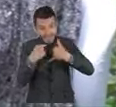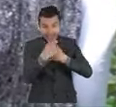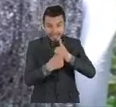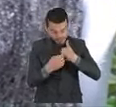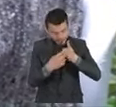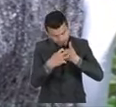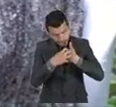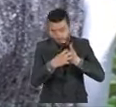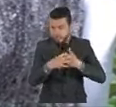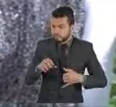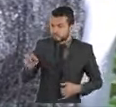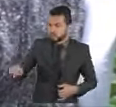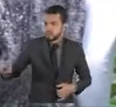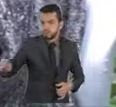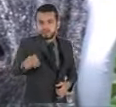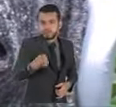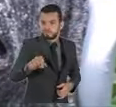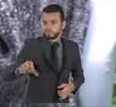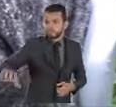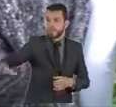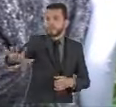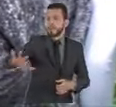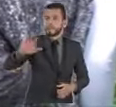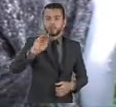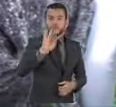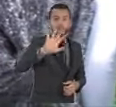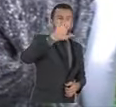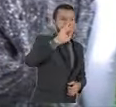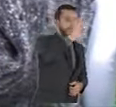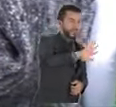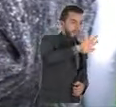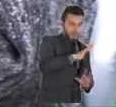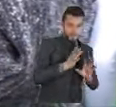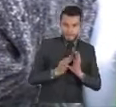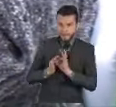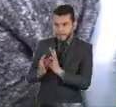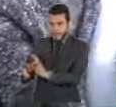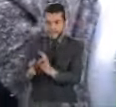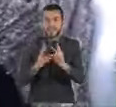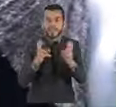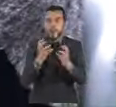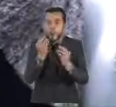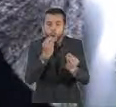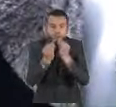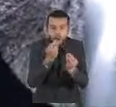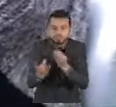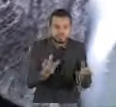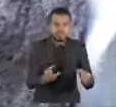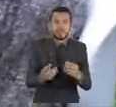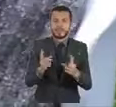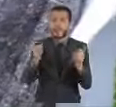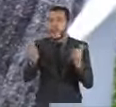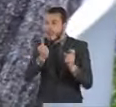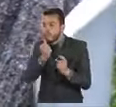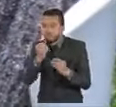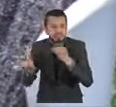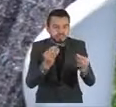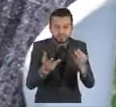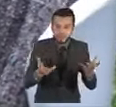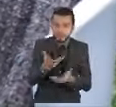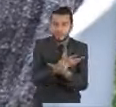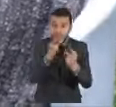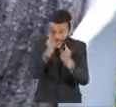que debemos proteger, que es todo nuestro sistema de abastecimiento y seguridad alimentaria. Así que ese es nuestro primer anillo de